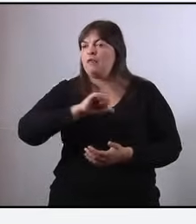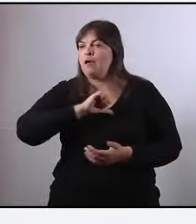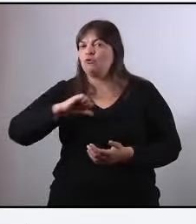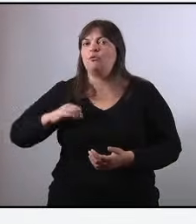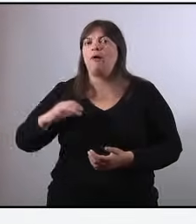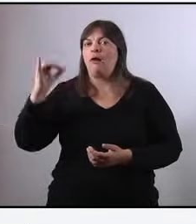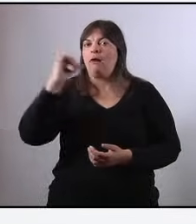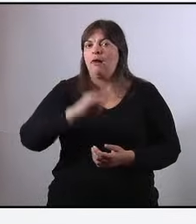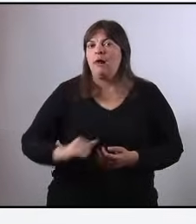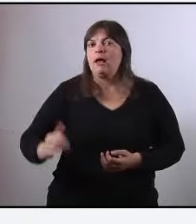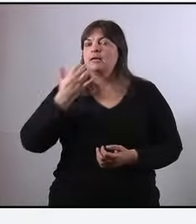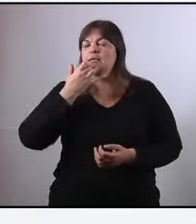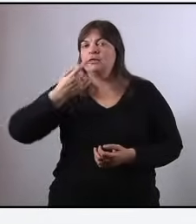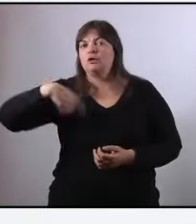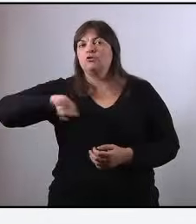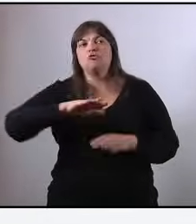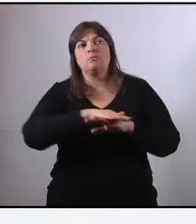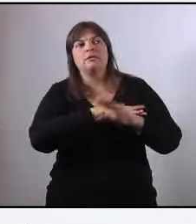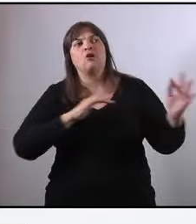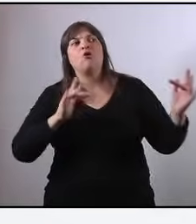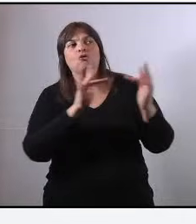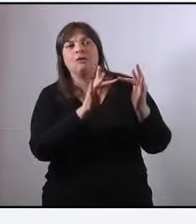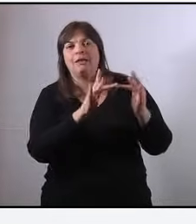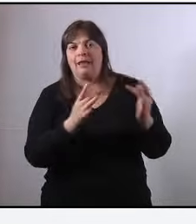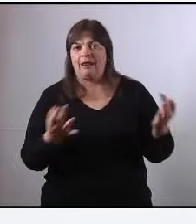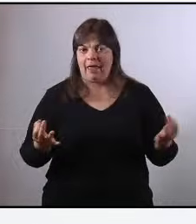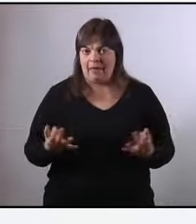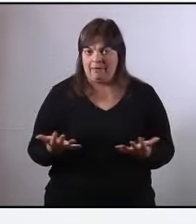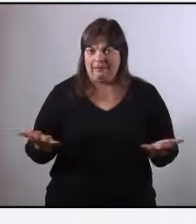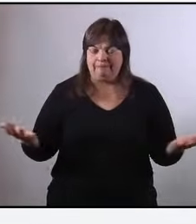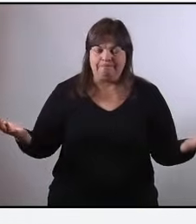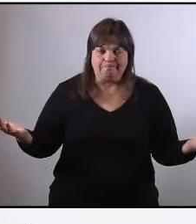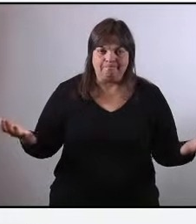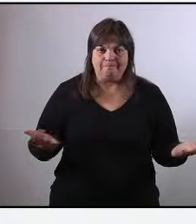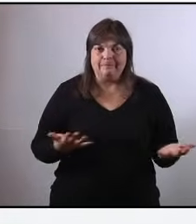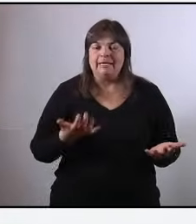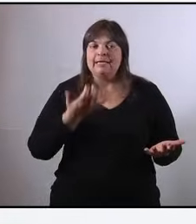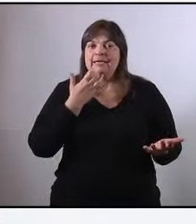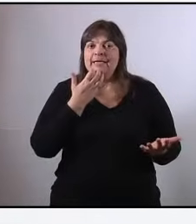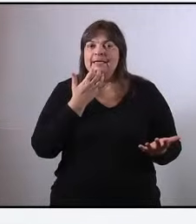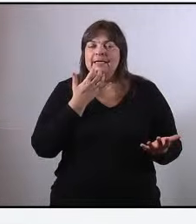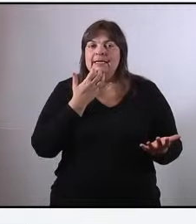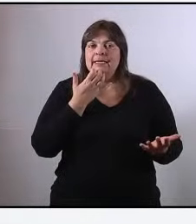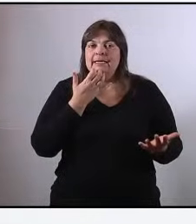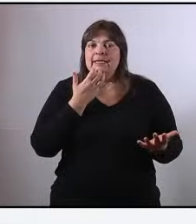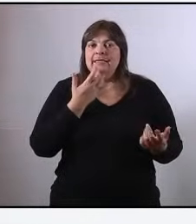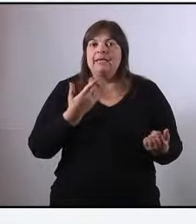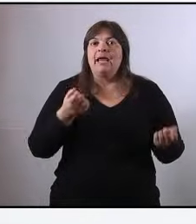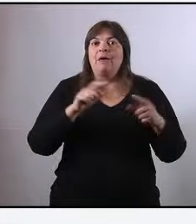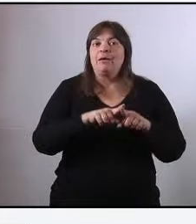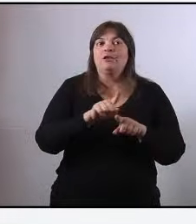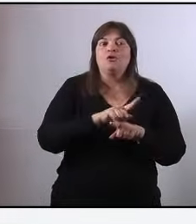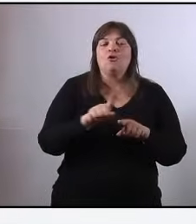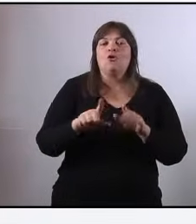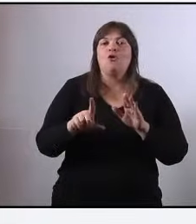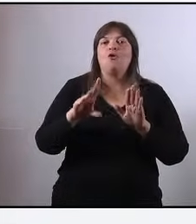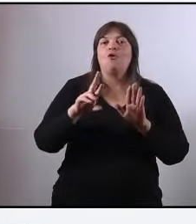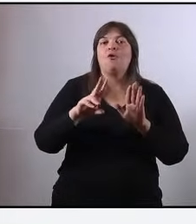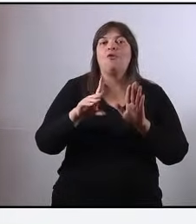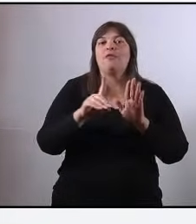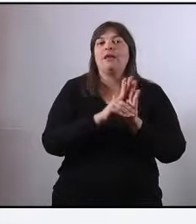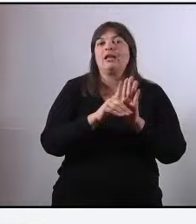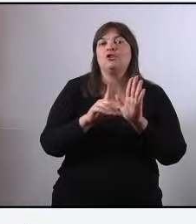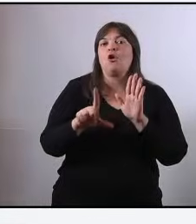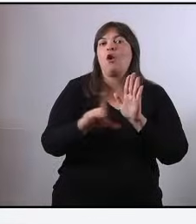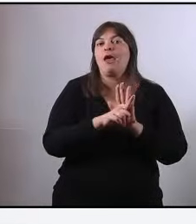nos tenemos que comunicar con el Ministerio. ¿Qué pasa si no se convalida ese decreto ley? ¿Qué sucede?